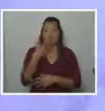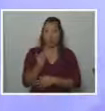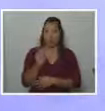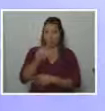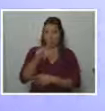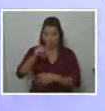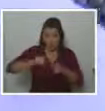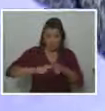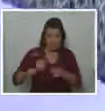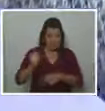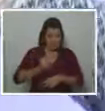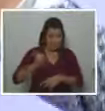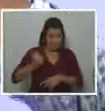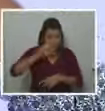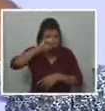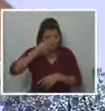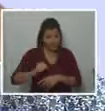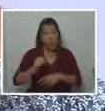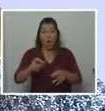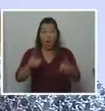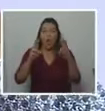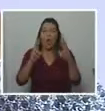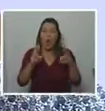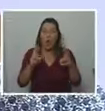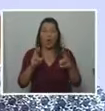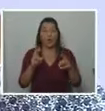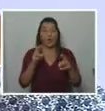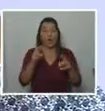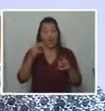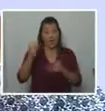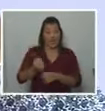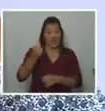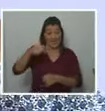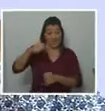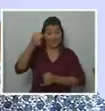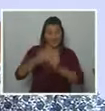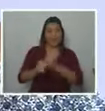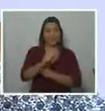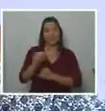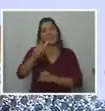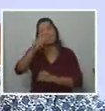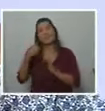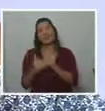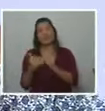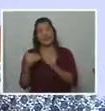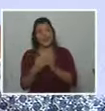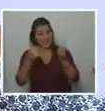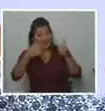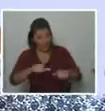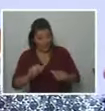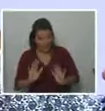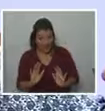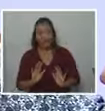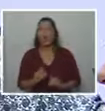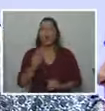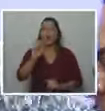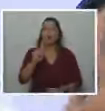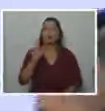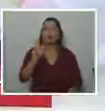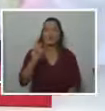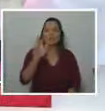usted en la gira con la fuerza que quiera. Ojalá que de verdad lo que gane este fin de semana sean los 20 millones, ¿le parece? Así es. Uno,